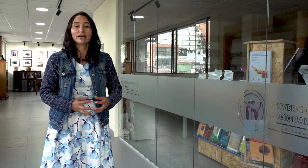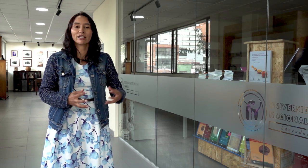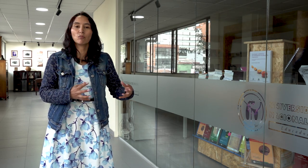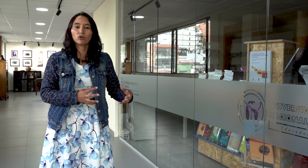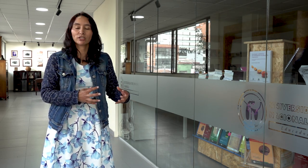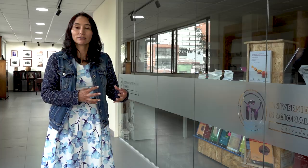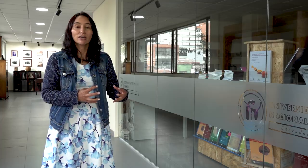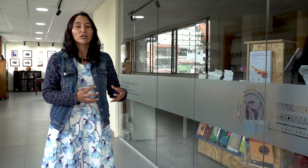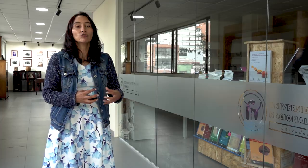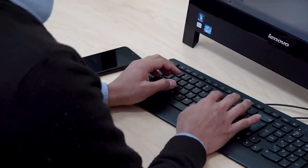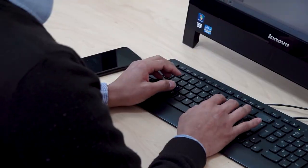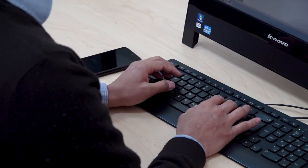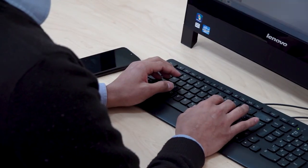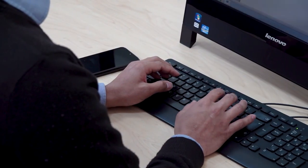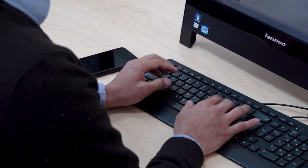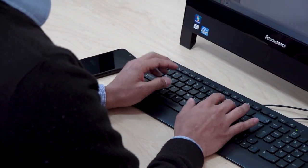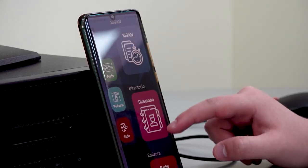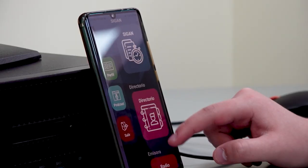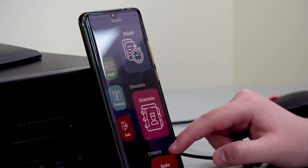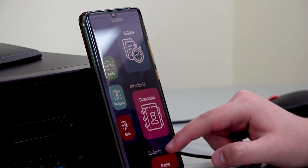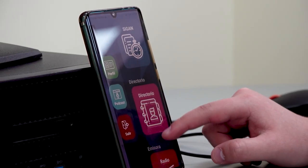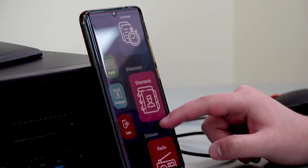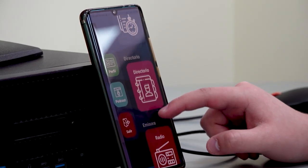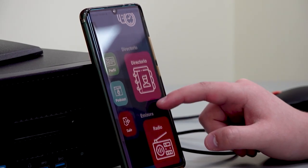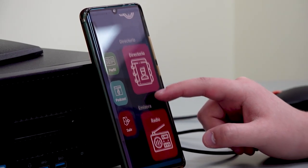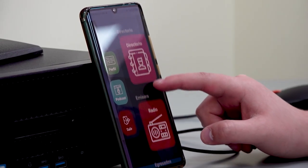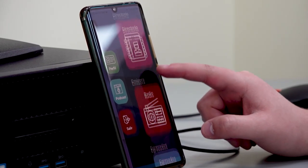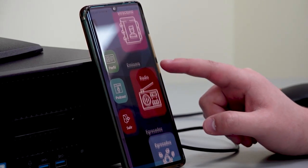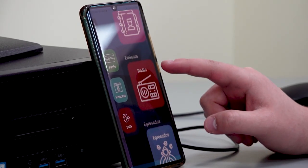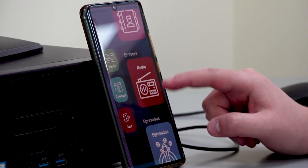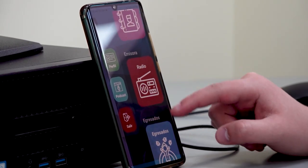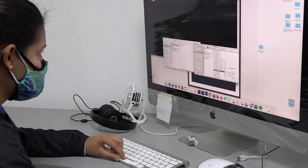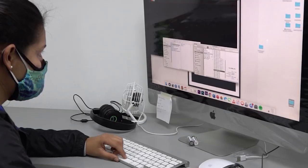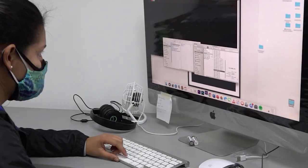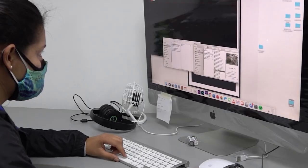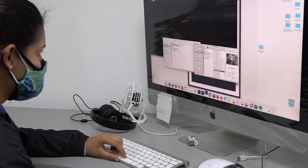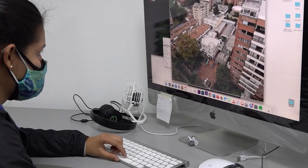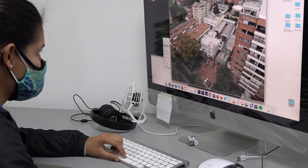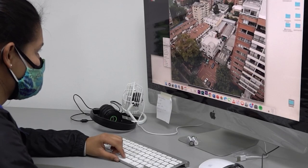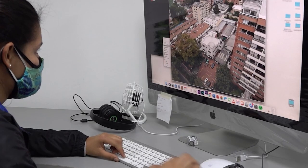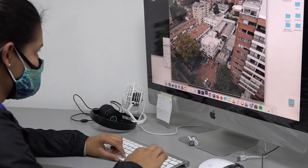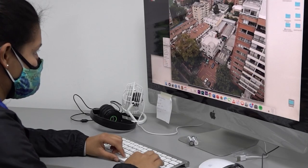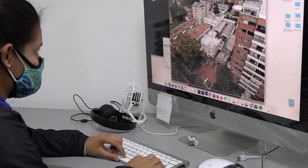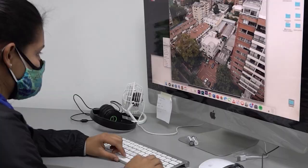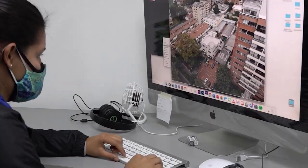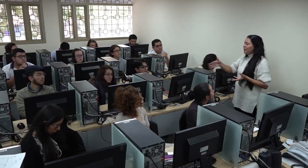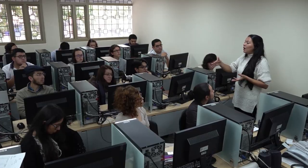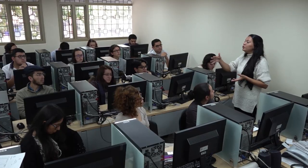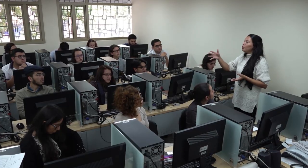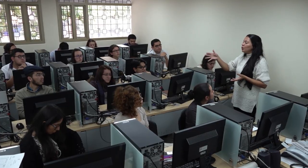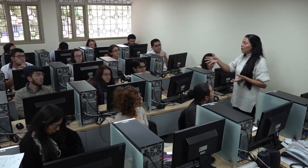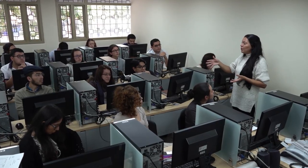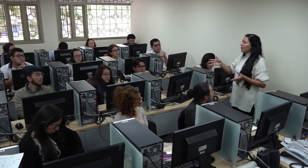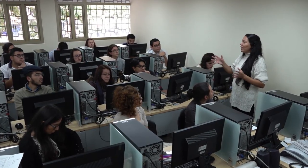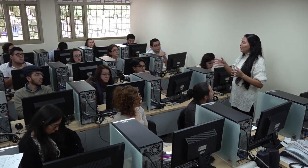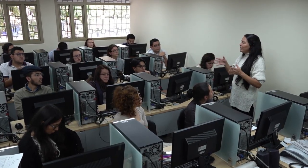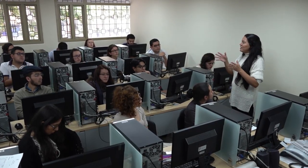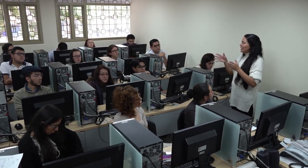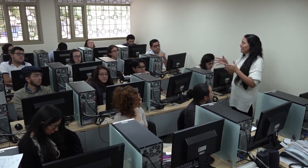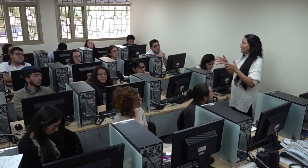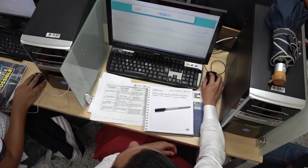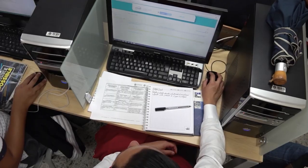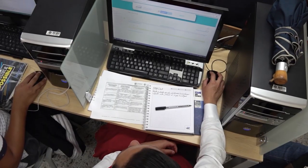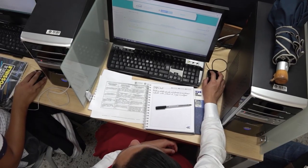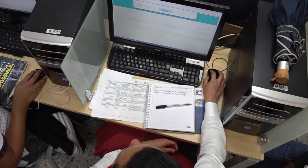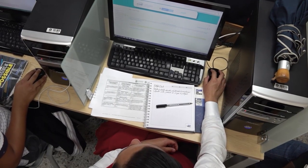metodologías remotas y ustedes a través de las monitorías de investigación pueden ahora acceder a esos conocimientos de sus profesores de